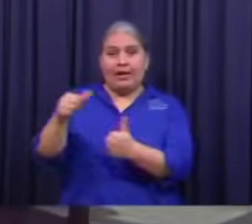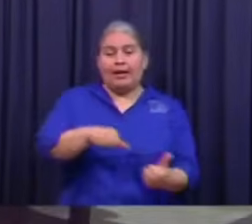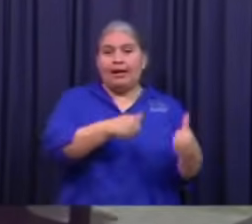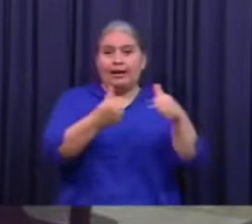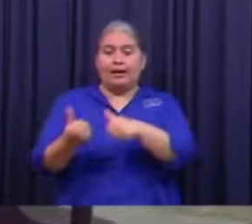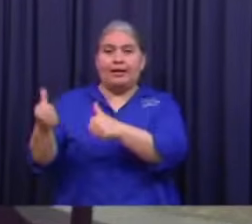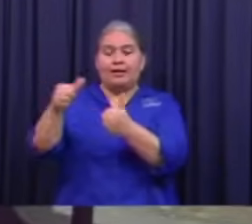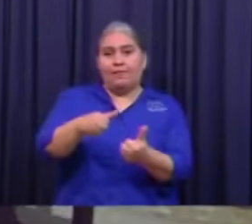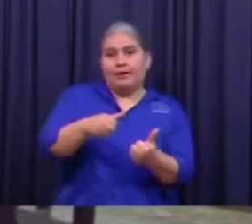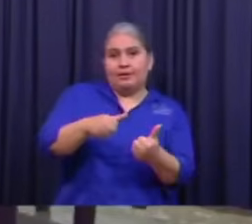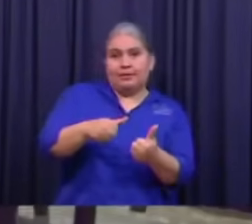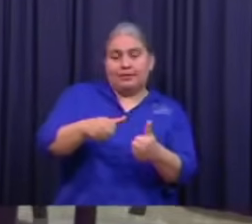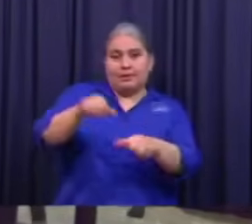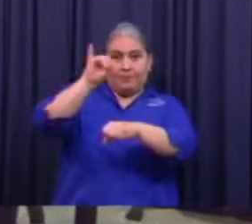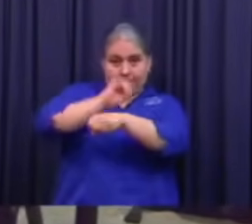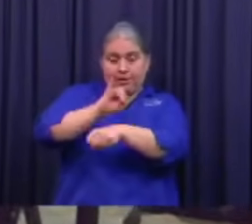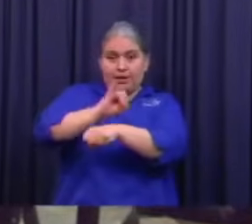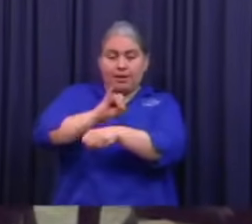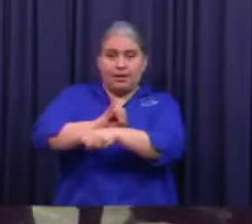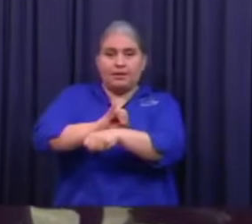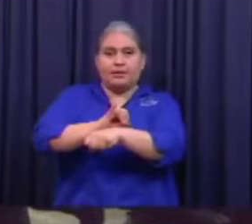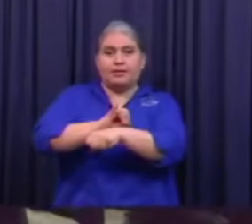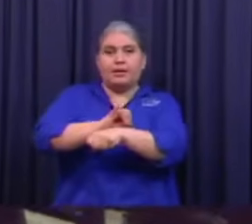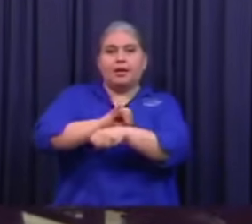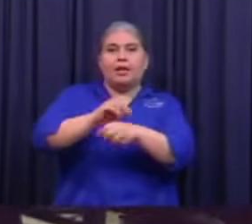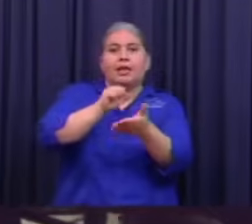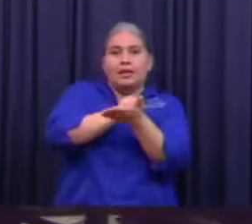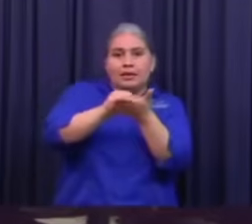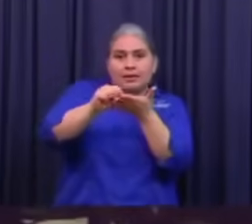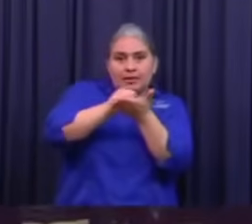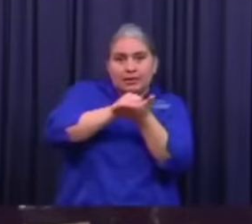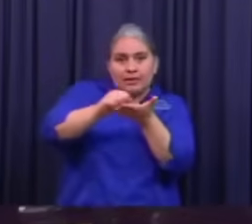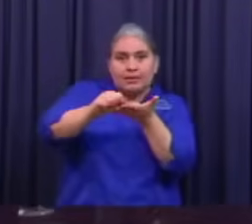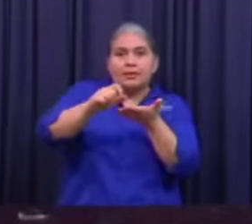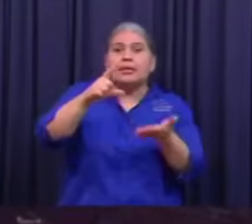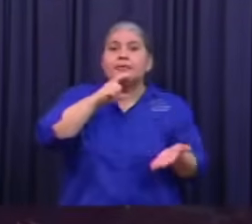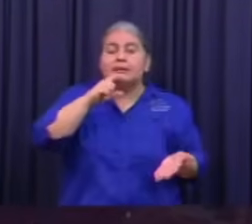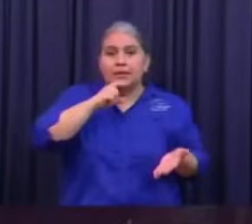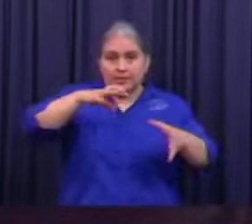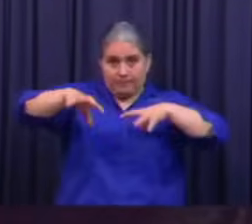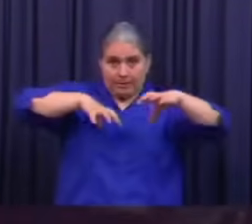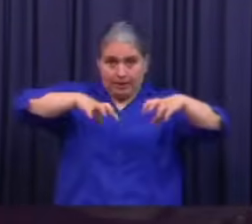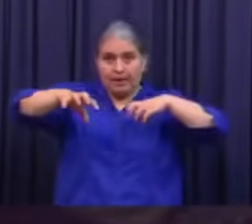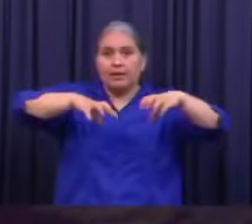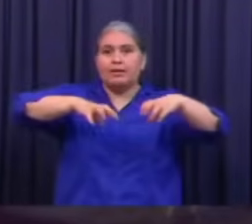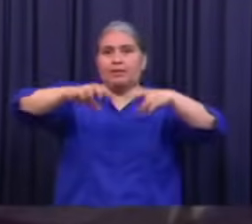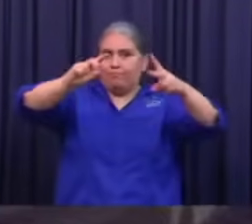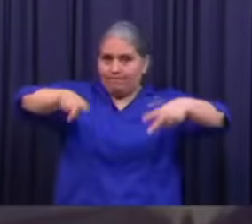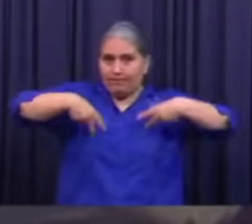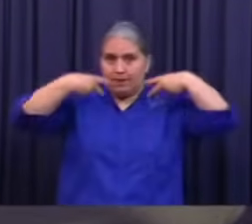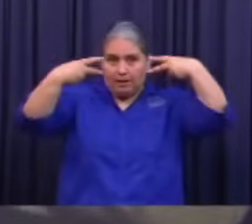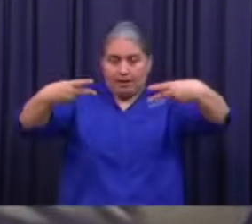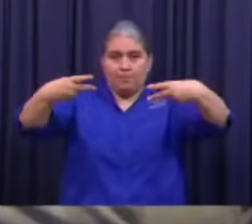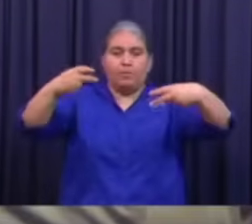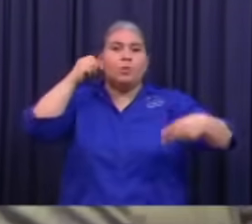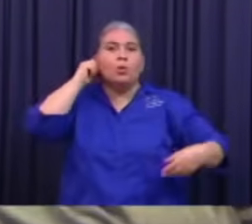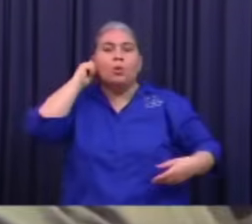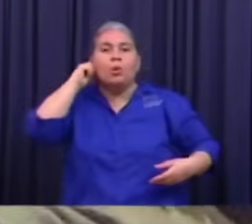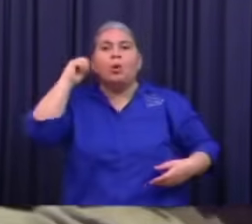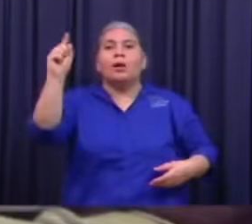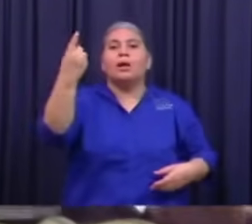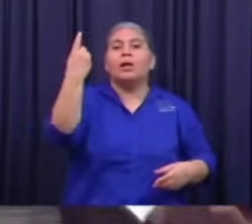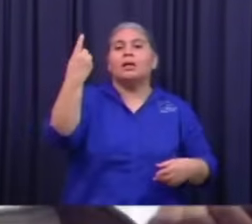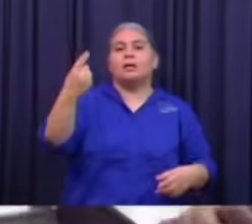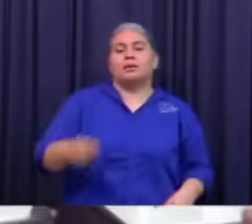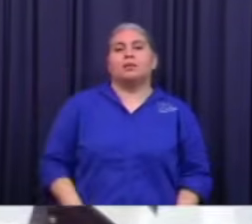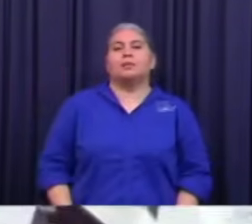en medio del pueblo eso es lo que activó la cena del 4334 del libro de Génesis que era de